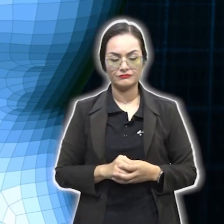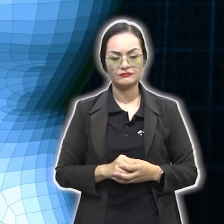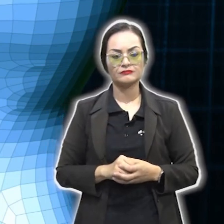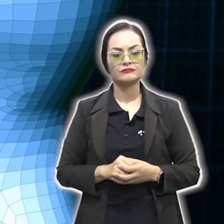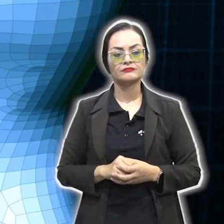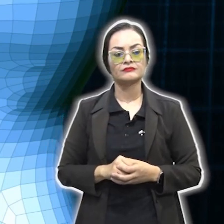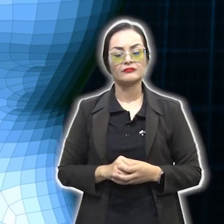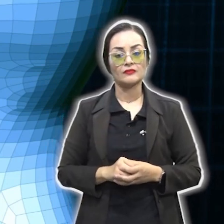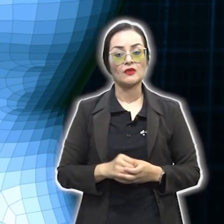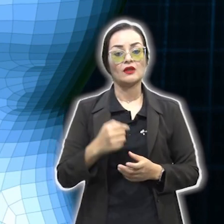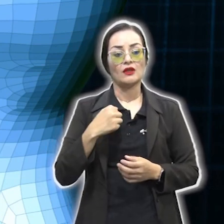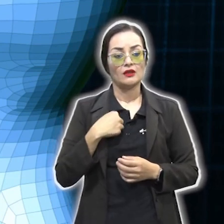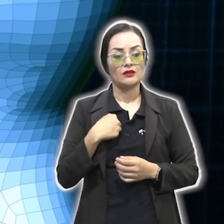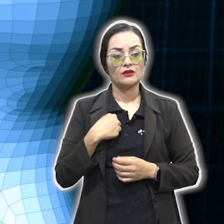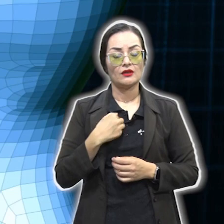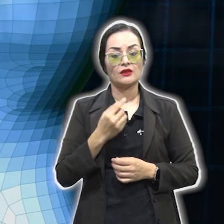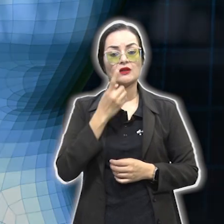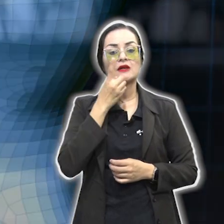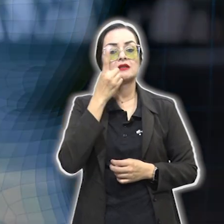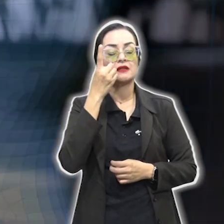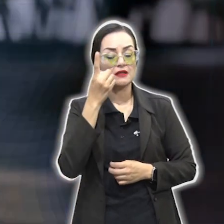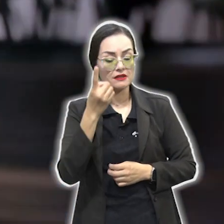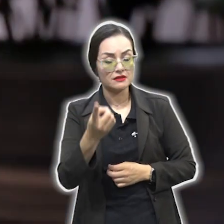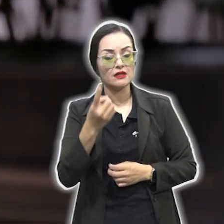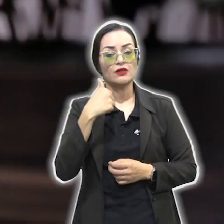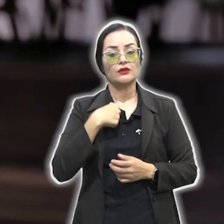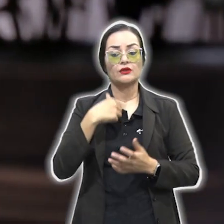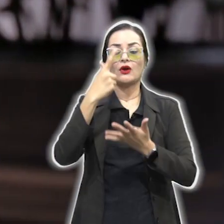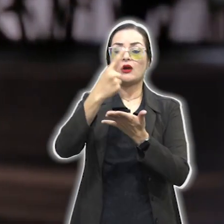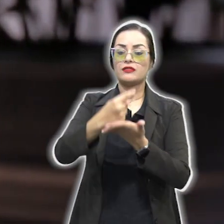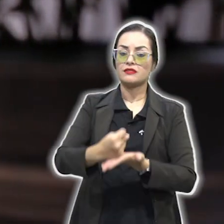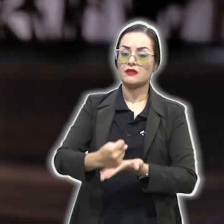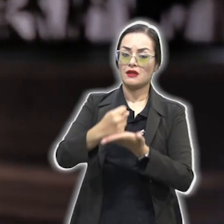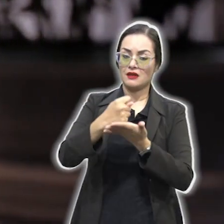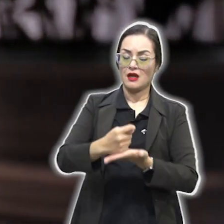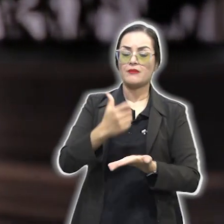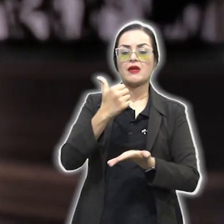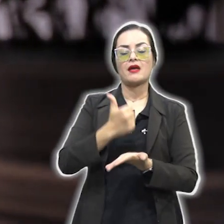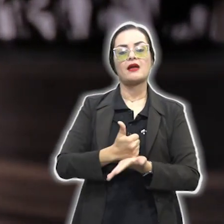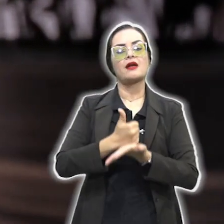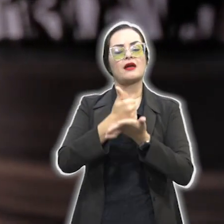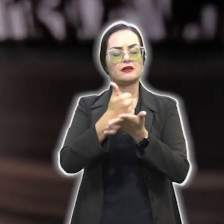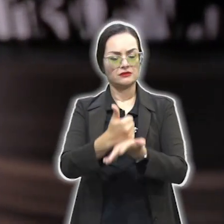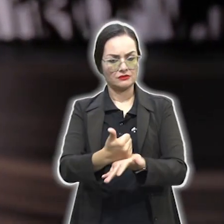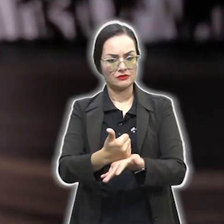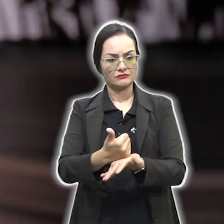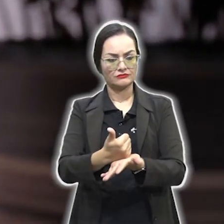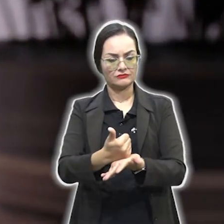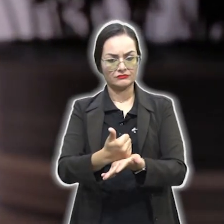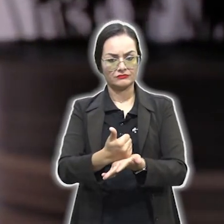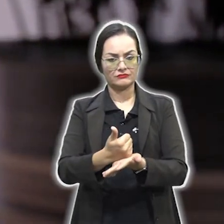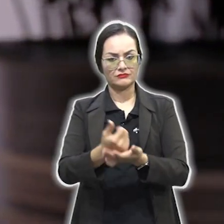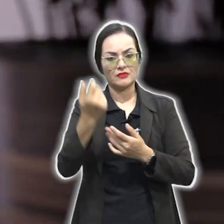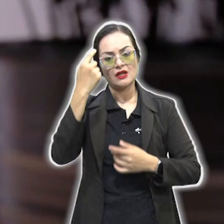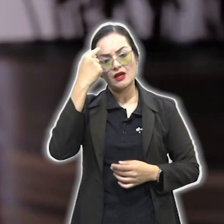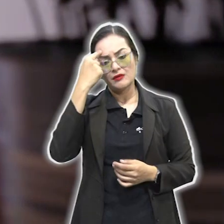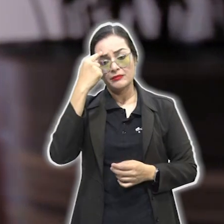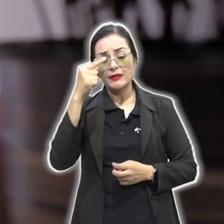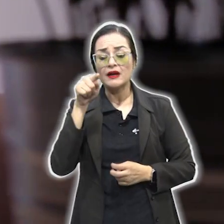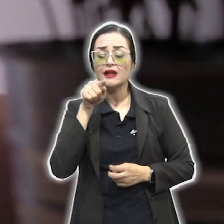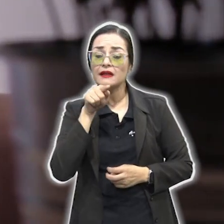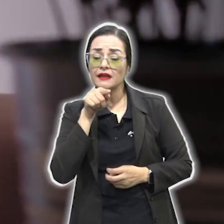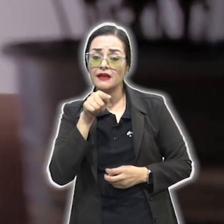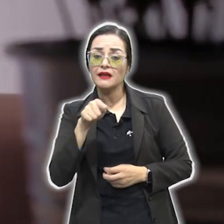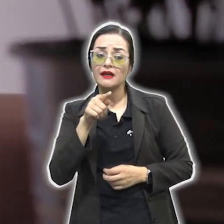discapacidad y personas neurodivergentes, les brindo terapia psicológica. enfocada sobre todo a sus factores